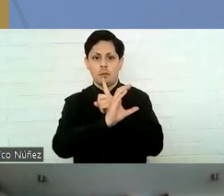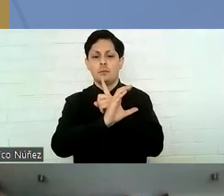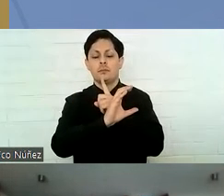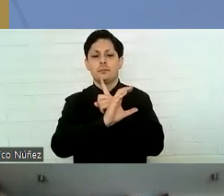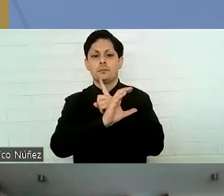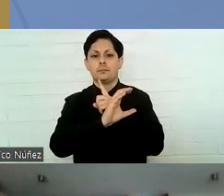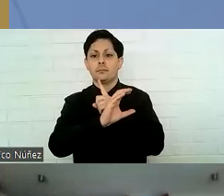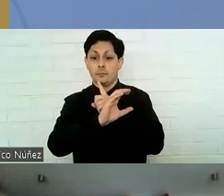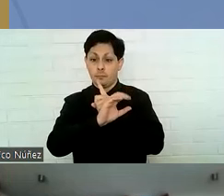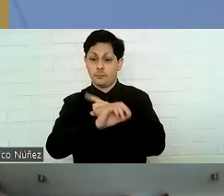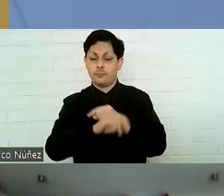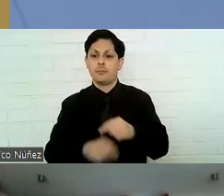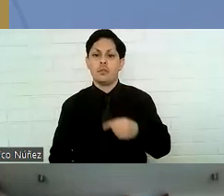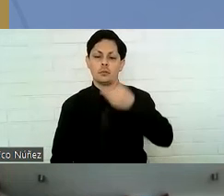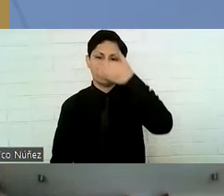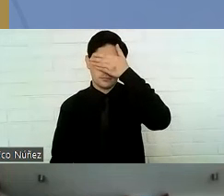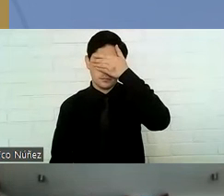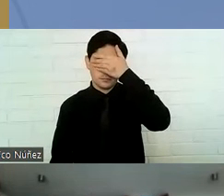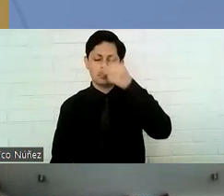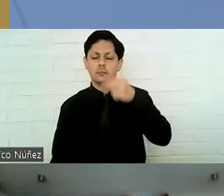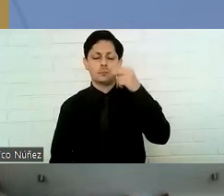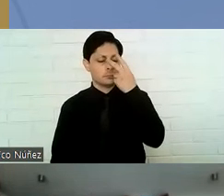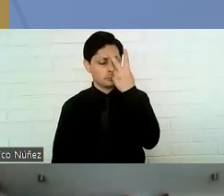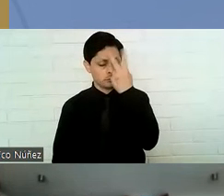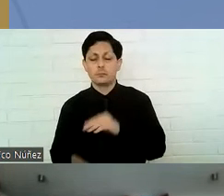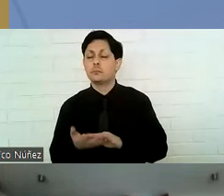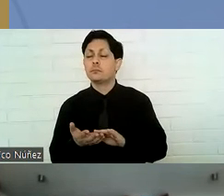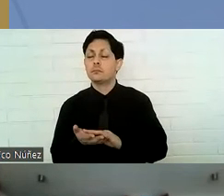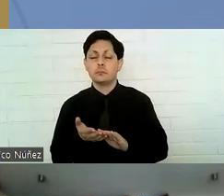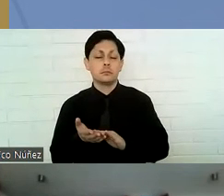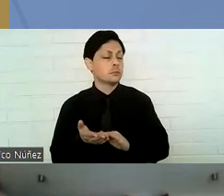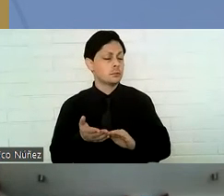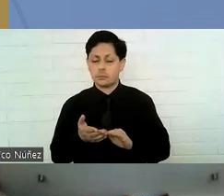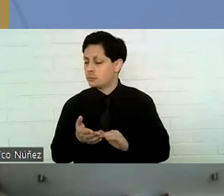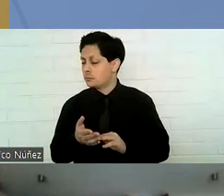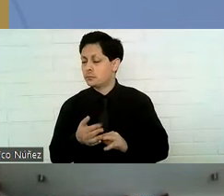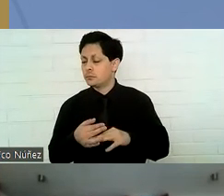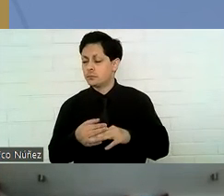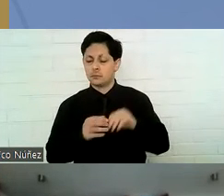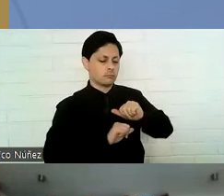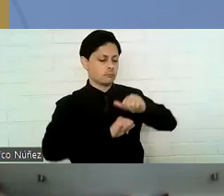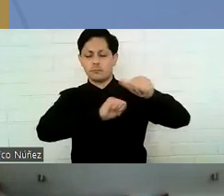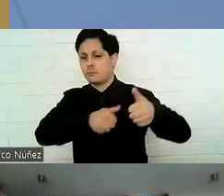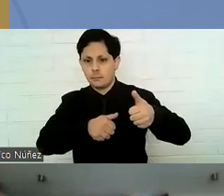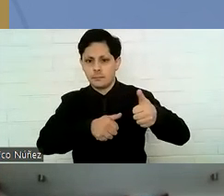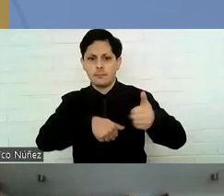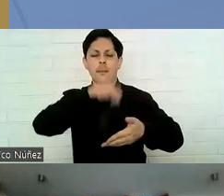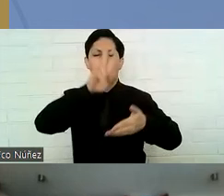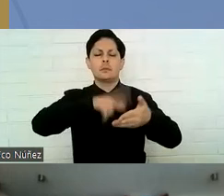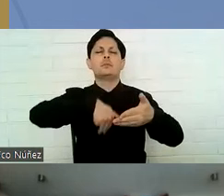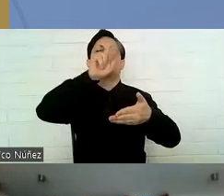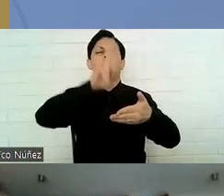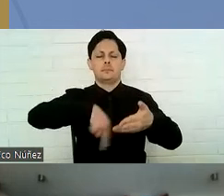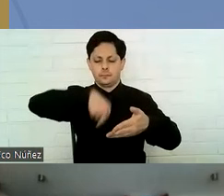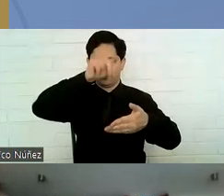artes, los ciegos han desafiado absolutamente las artes. La pintura,